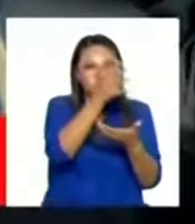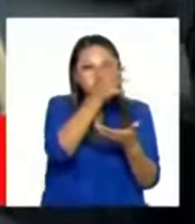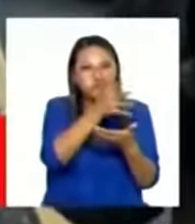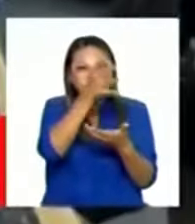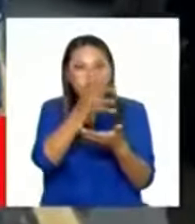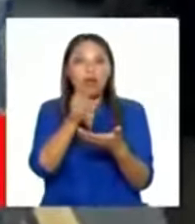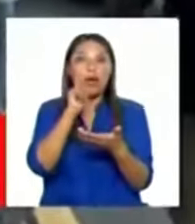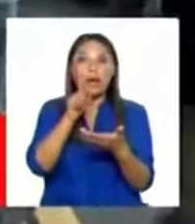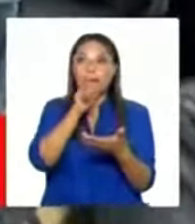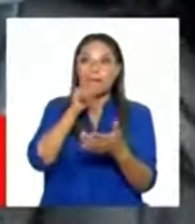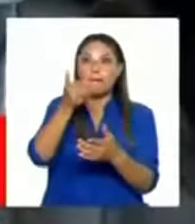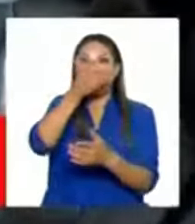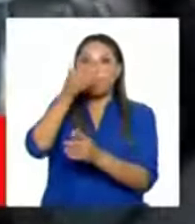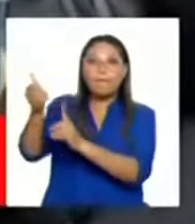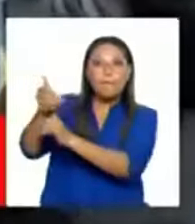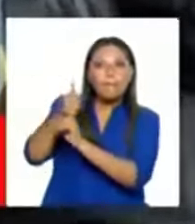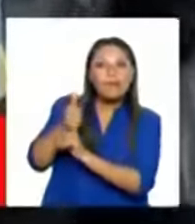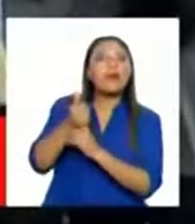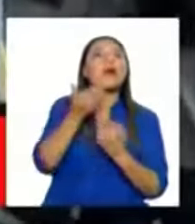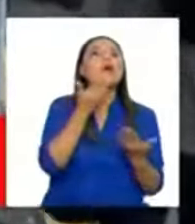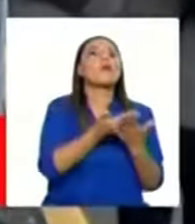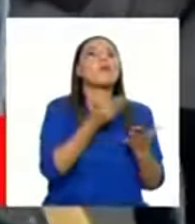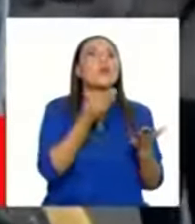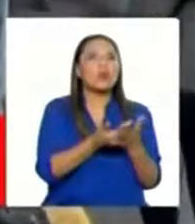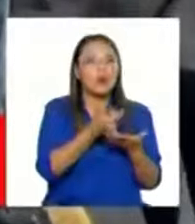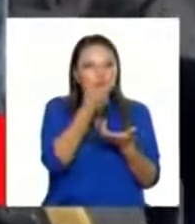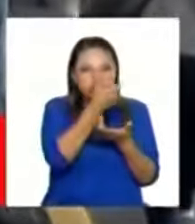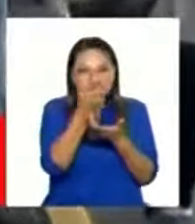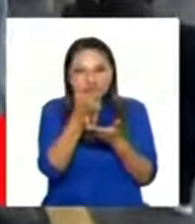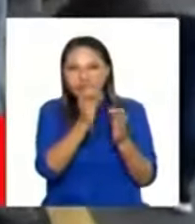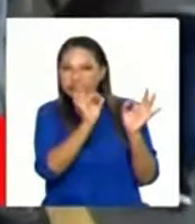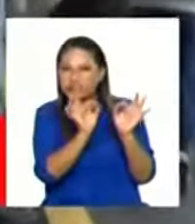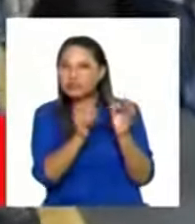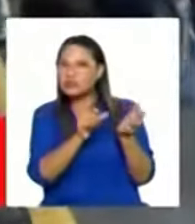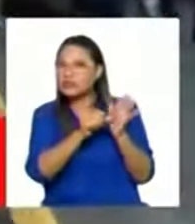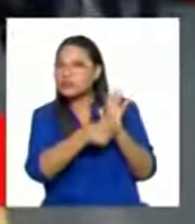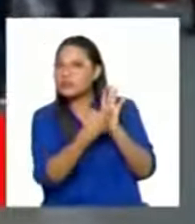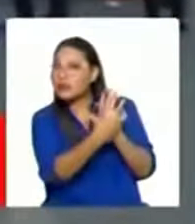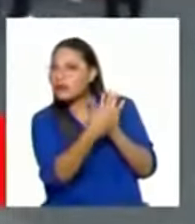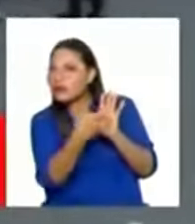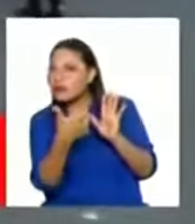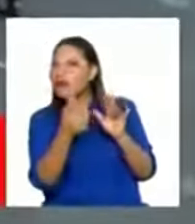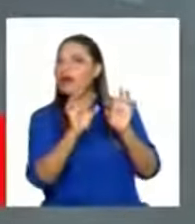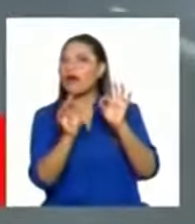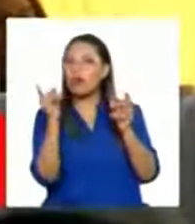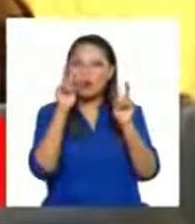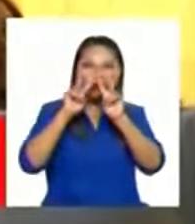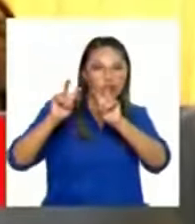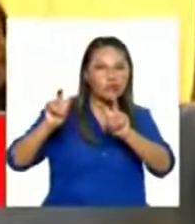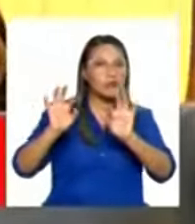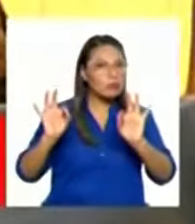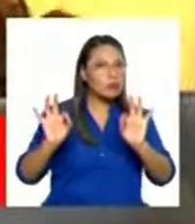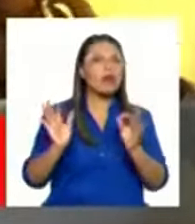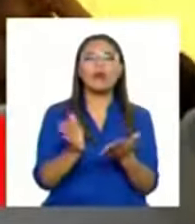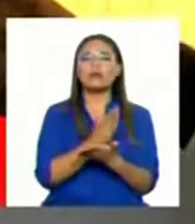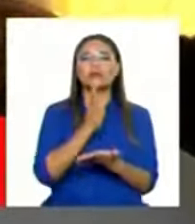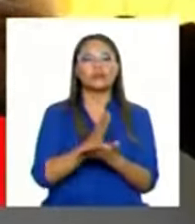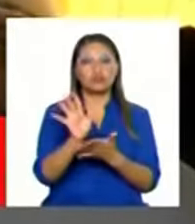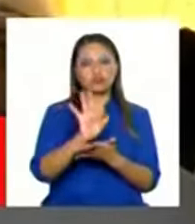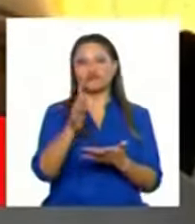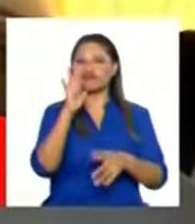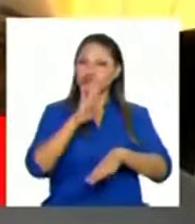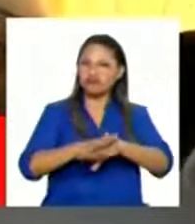trata para verificar justamente el control de identidad y no tener ninguna situación que se podría configurar un delito. Las